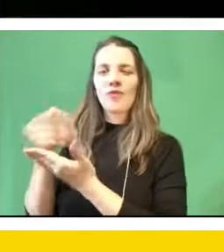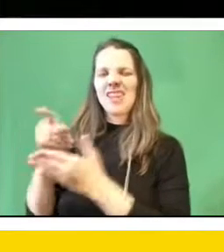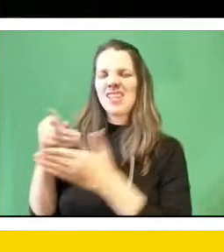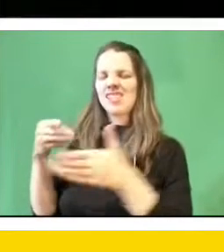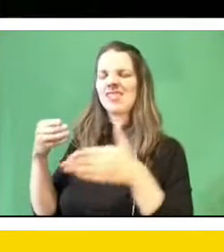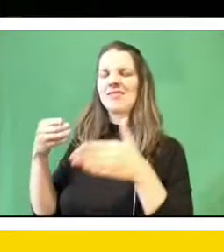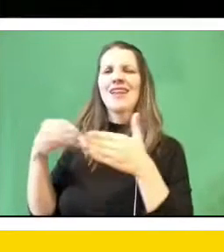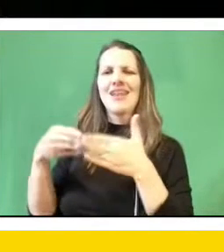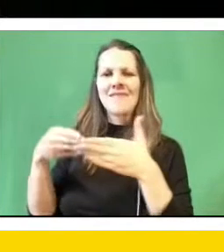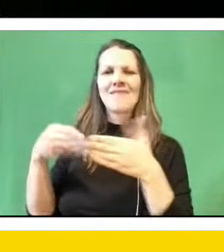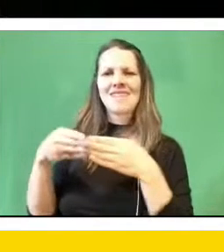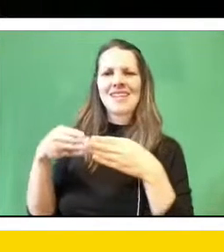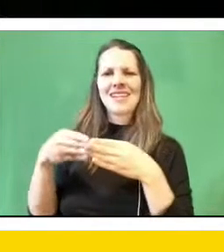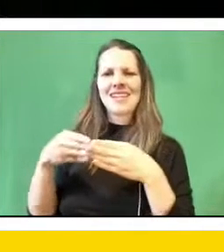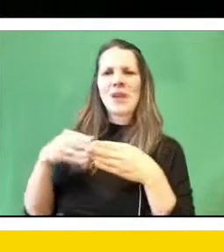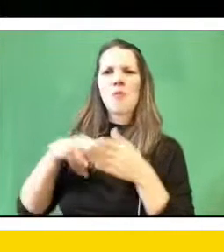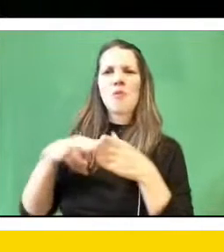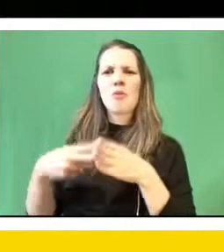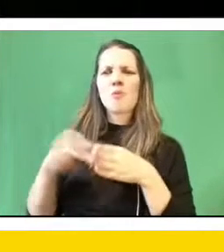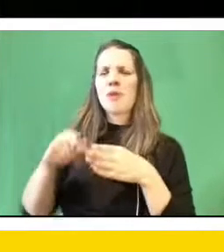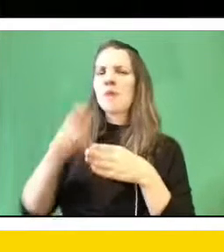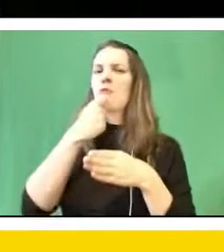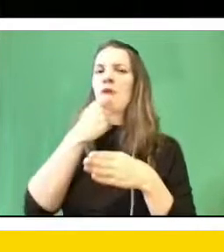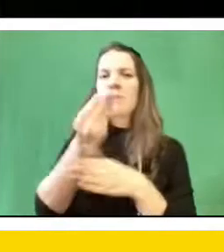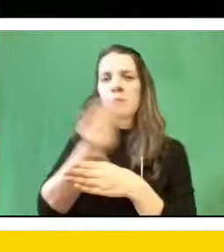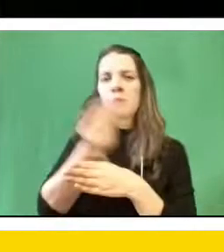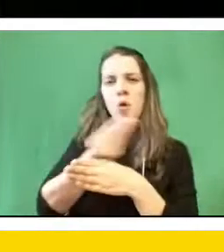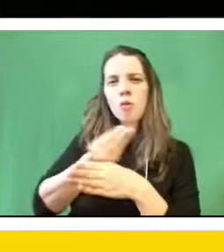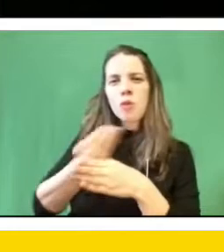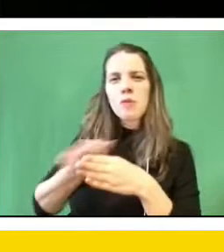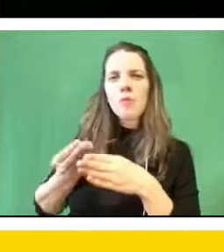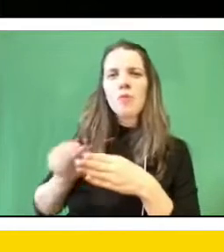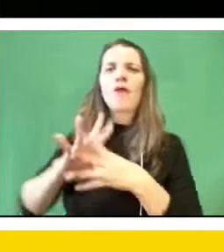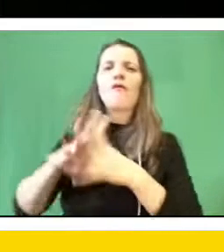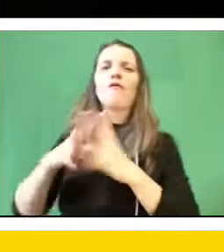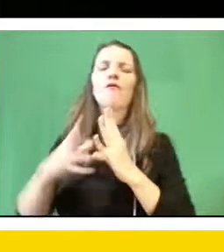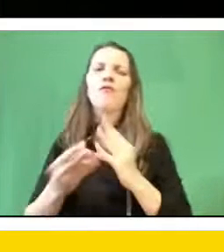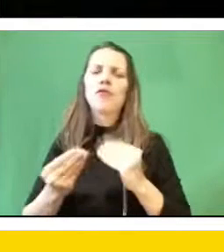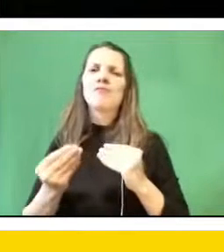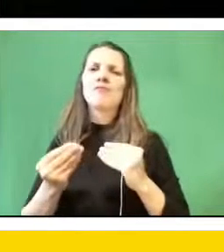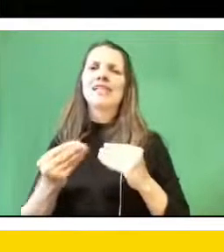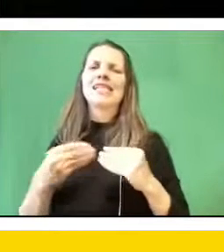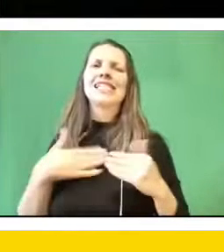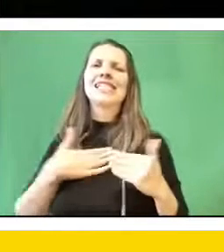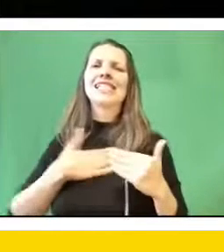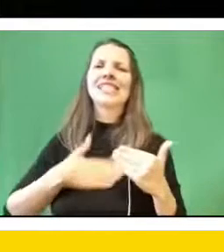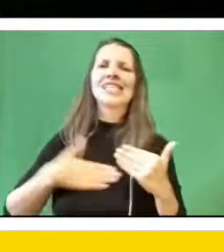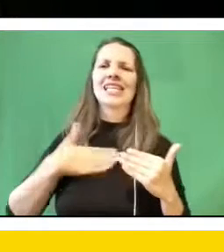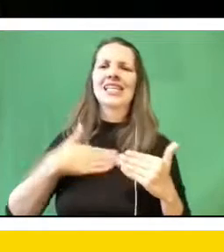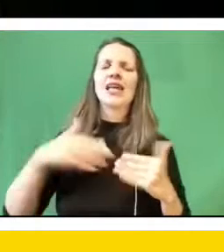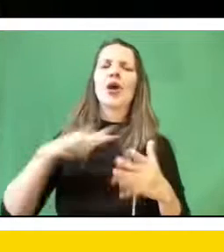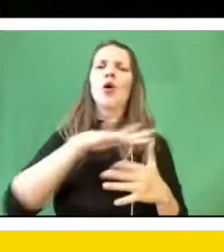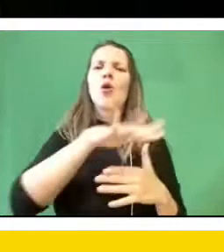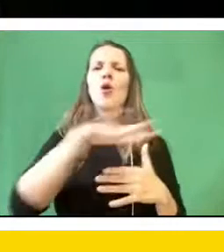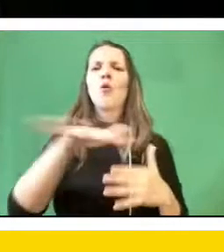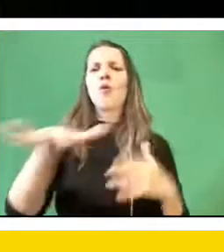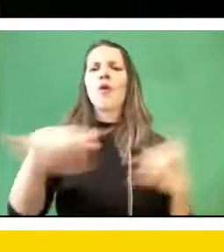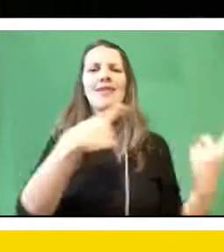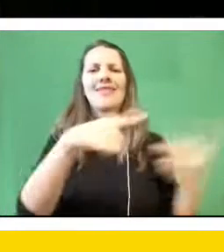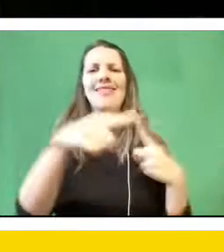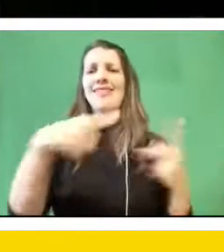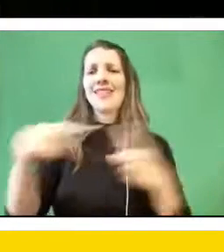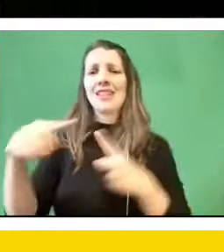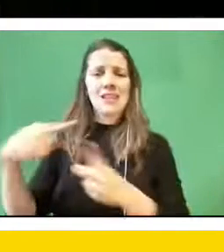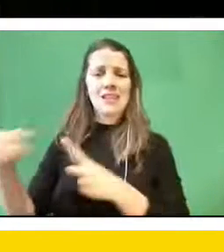encuestado dibujara, hiciera un esquema, un bosquejo de lo que él sentía al estar en cada uno de los espacios, y esto posteriormente